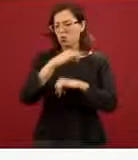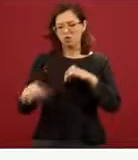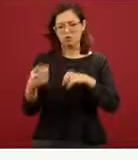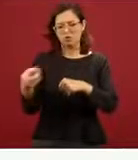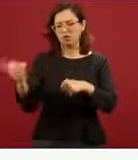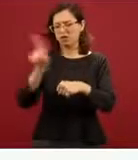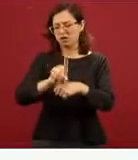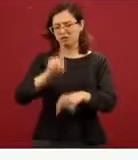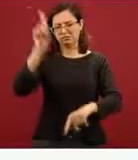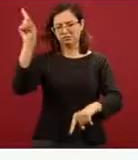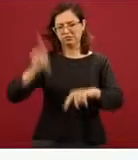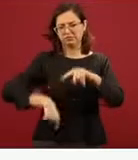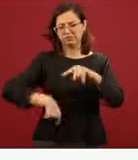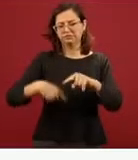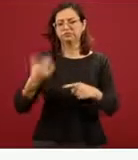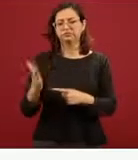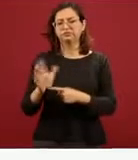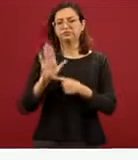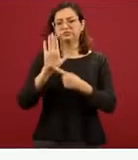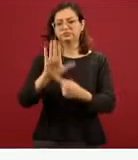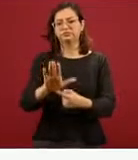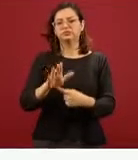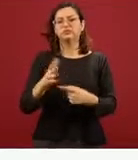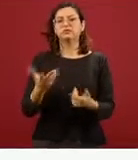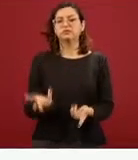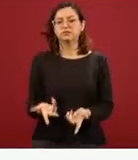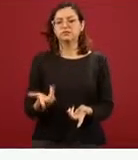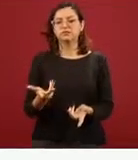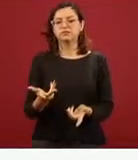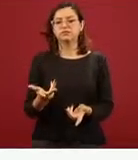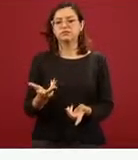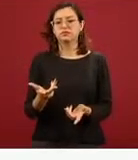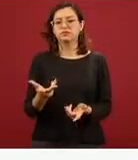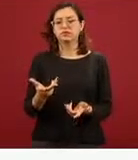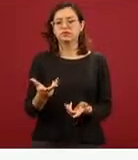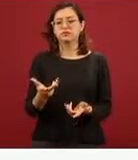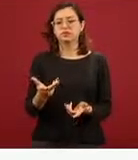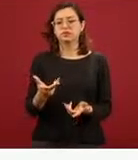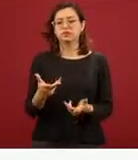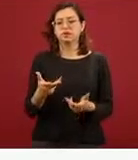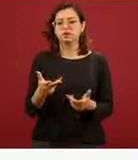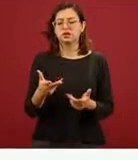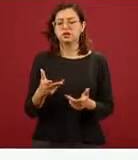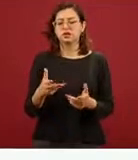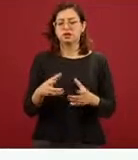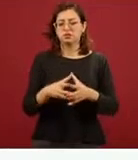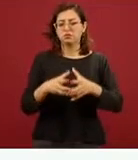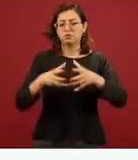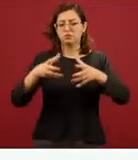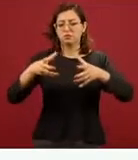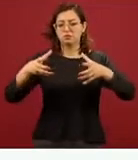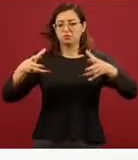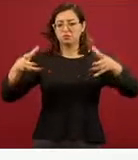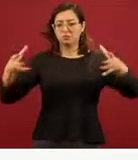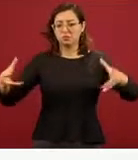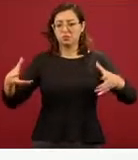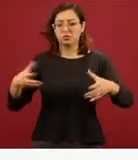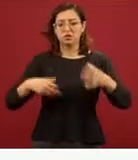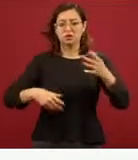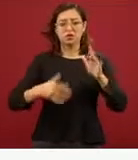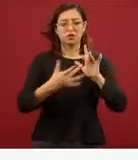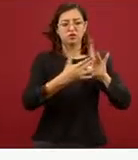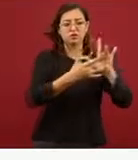cómo a medida que aparecen más casos, se vuelve más complejo, más difícil el seguir a todos